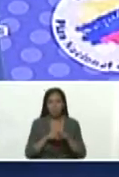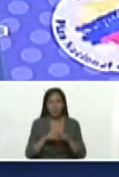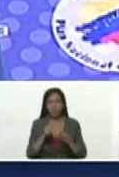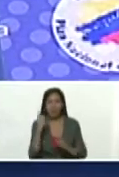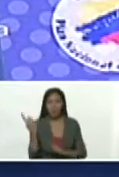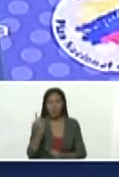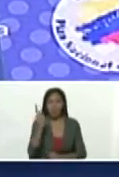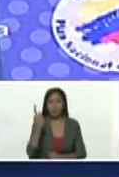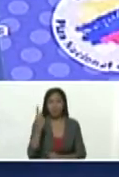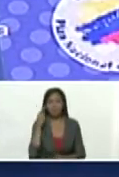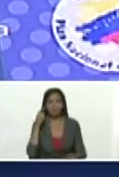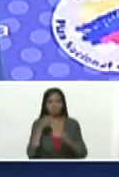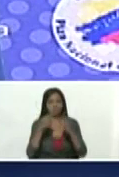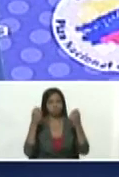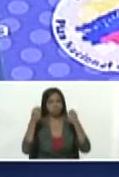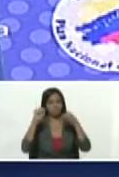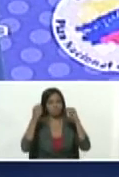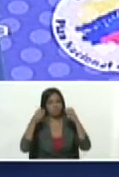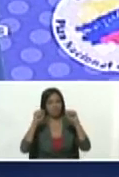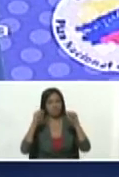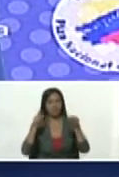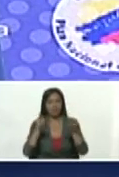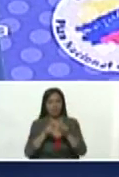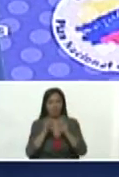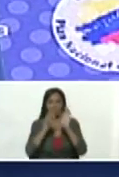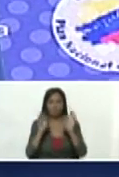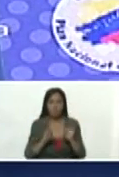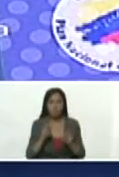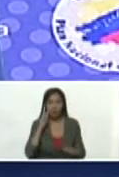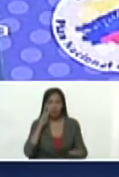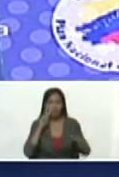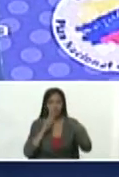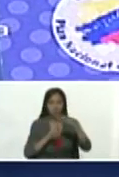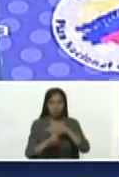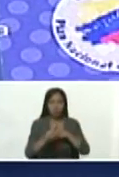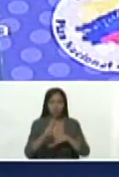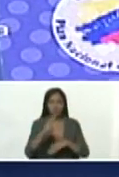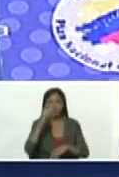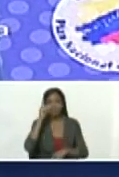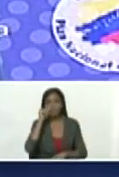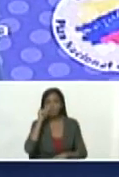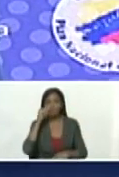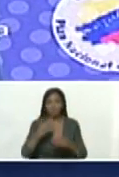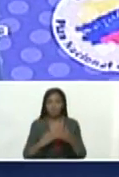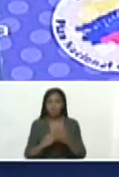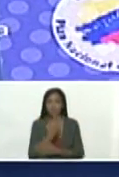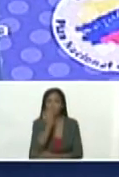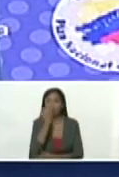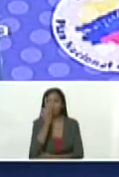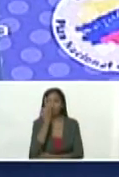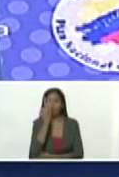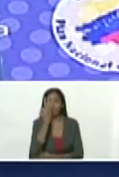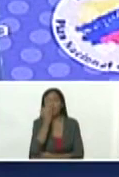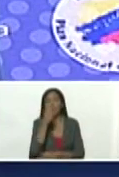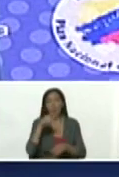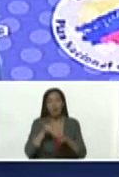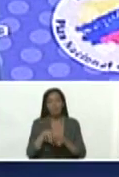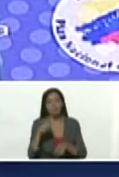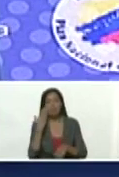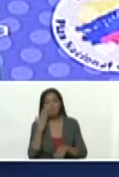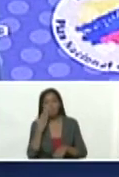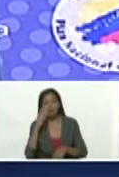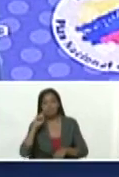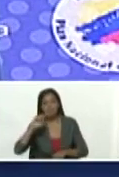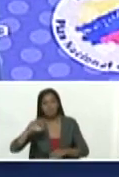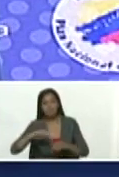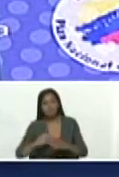única que ha llevado a la práctica la visión de los padres fundadores. Y de las madres fundadoras